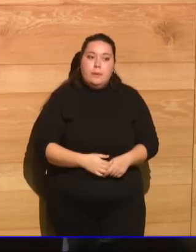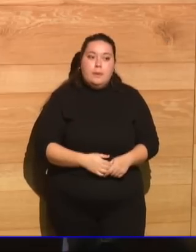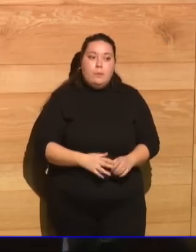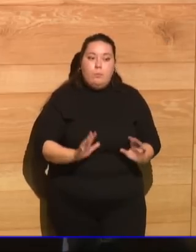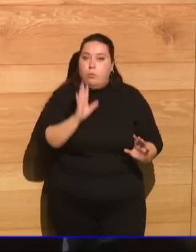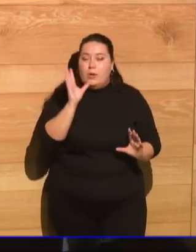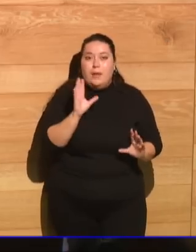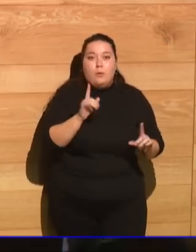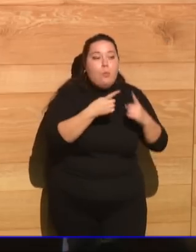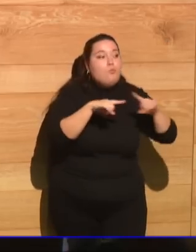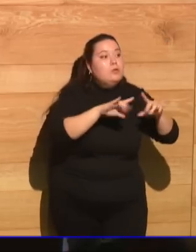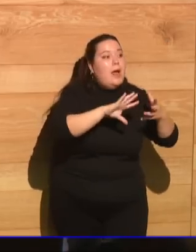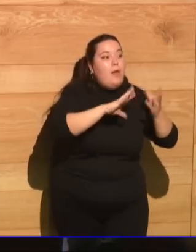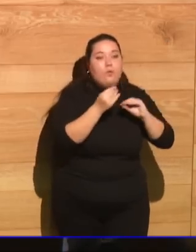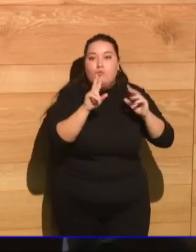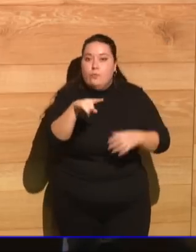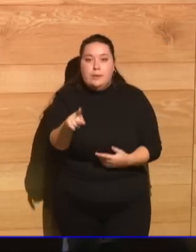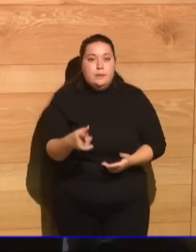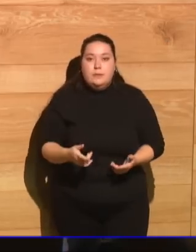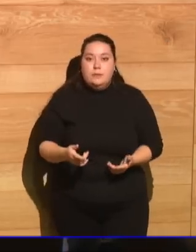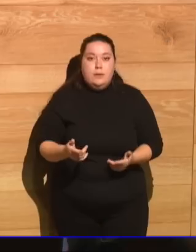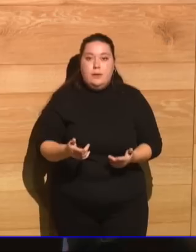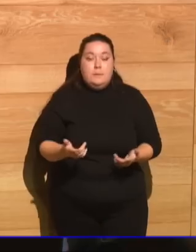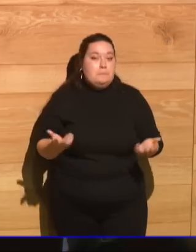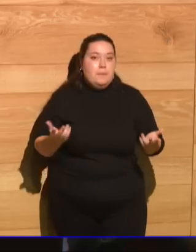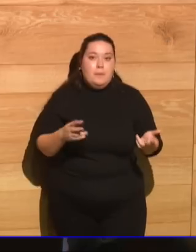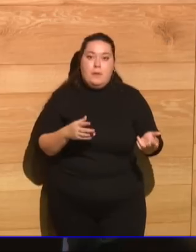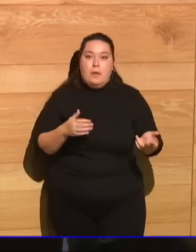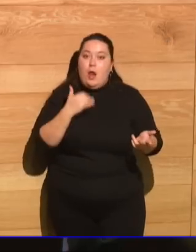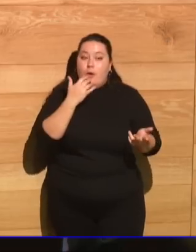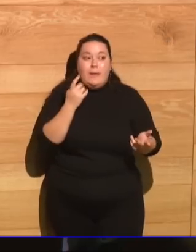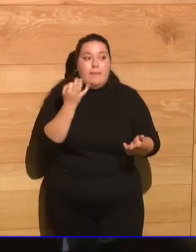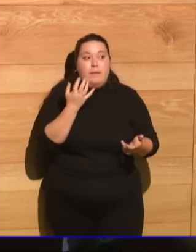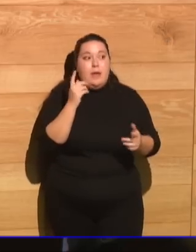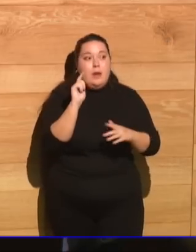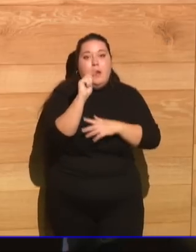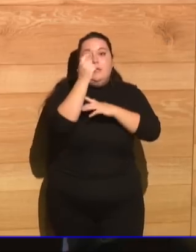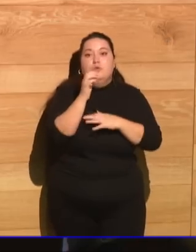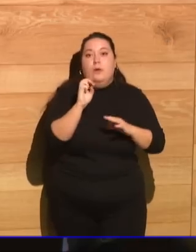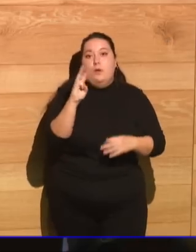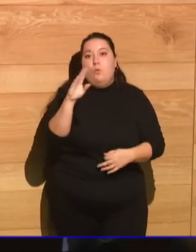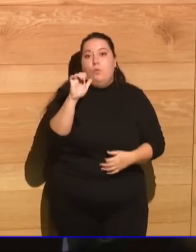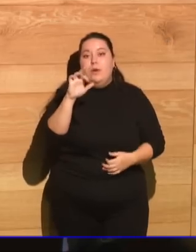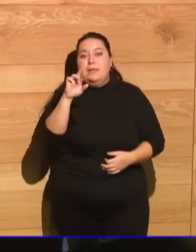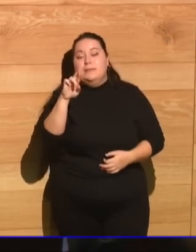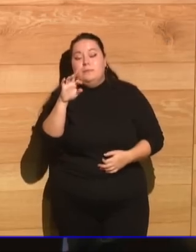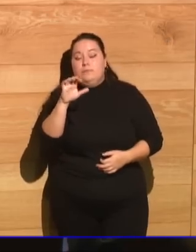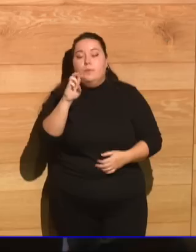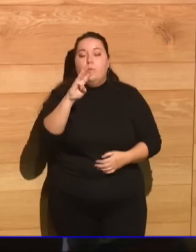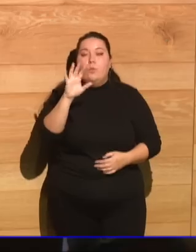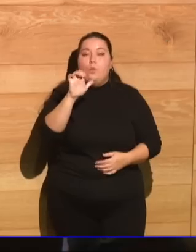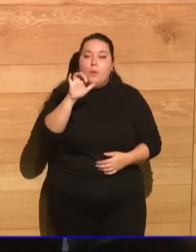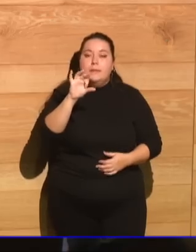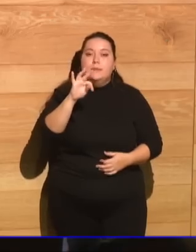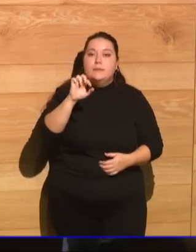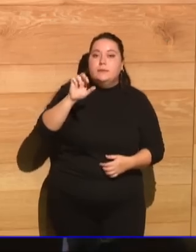siquiera la adaptación de un musical previo, por ejemplo. Da la impresión de que esto debería ser algo que ha tenido éxito en el West End o en Broadway